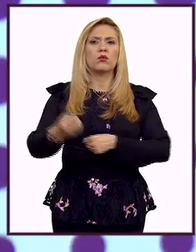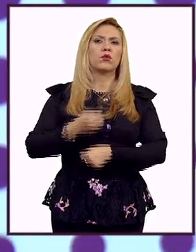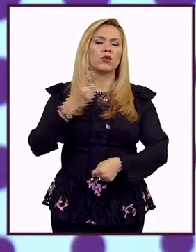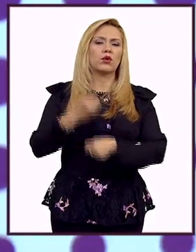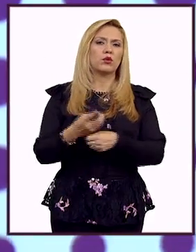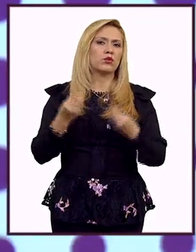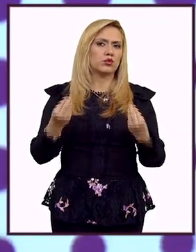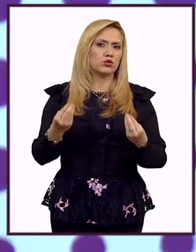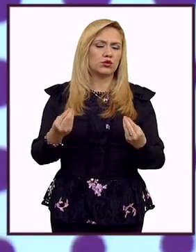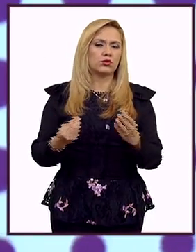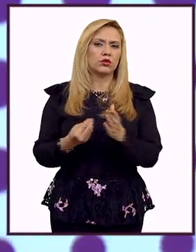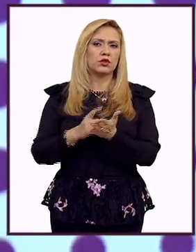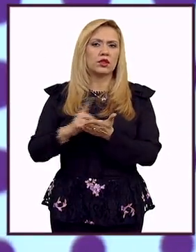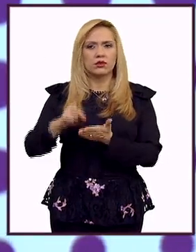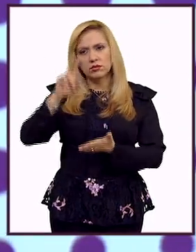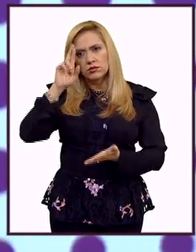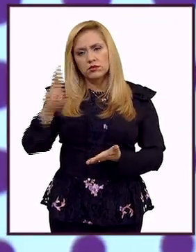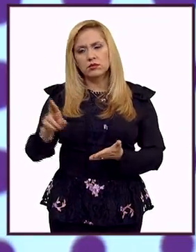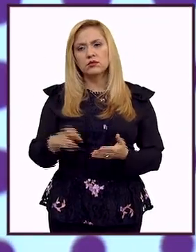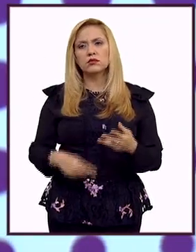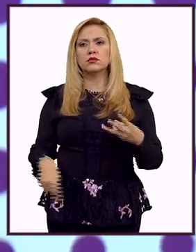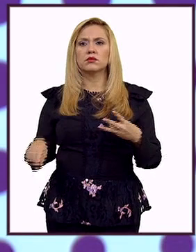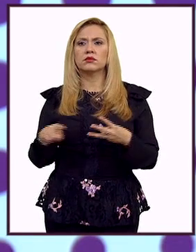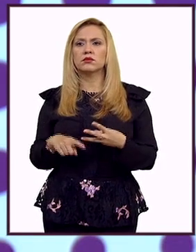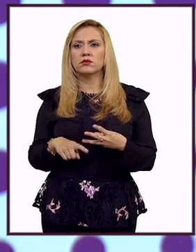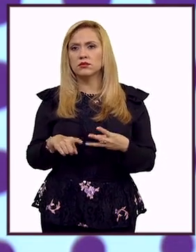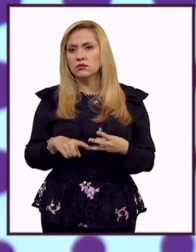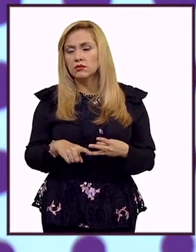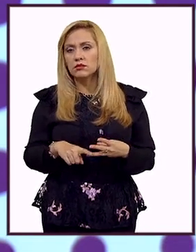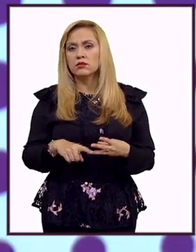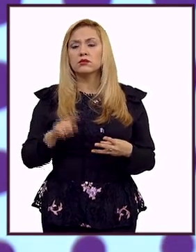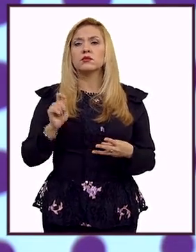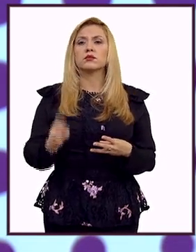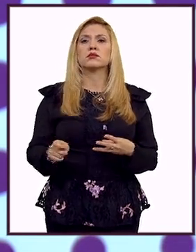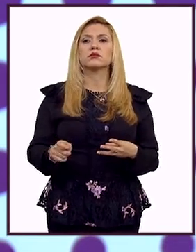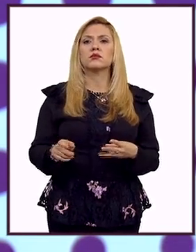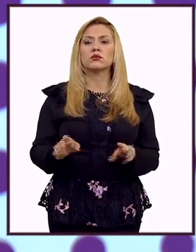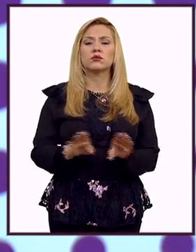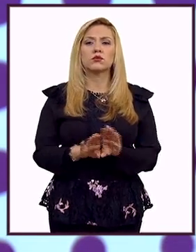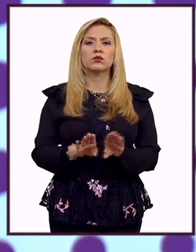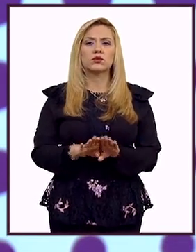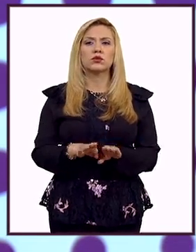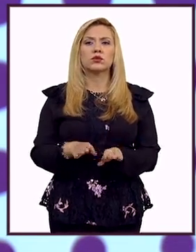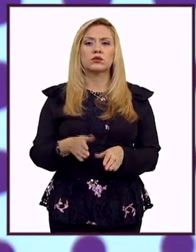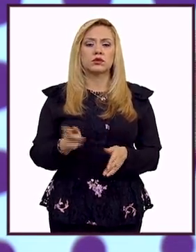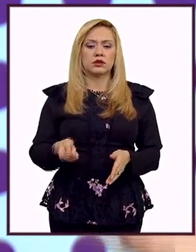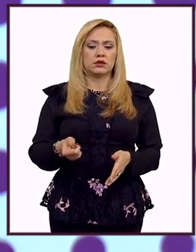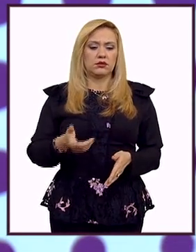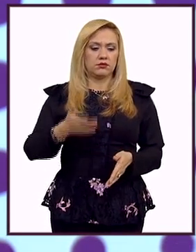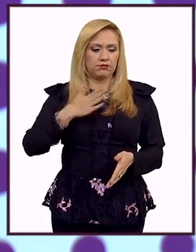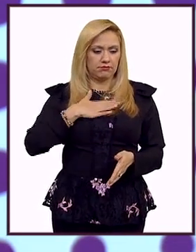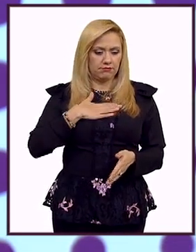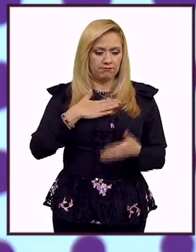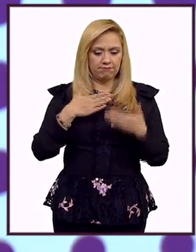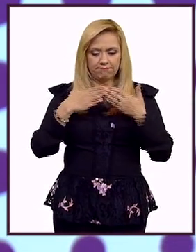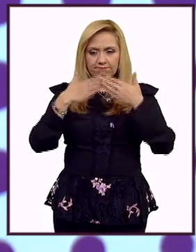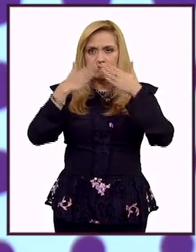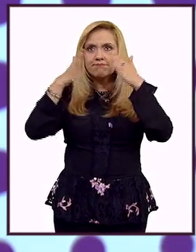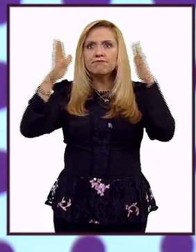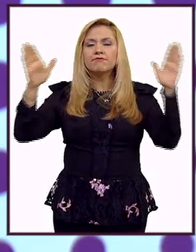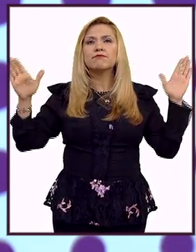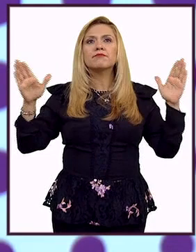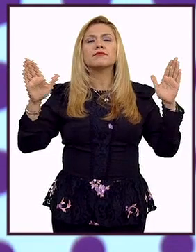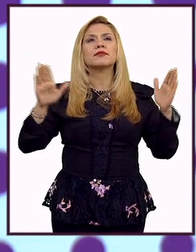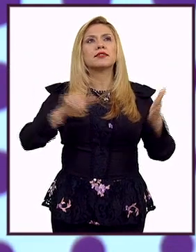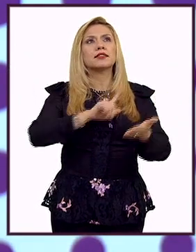nuevos derechos. Y tercero, digamos que tiene que ver con mi formación como abogada, es las posibilidades que abre en el mundo jurídico,